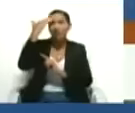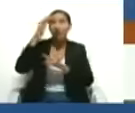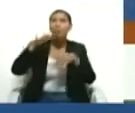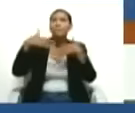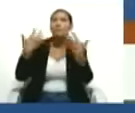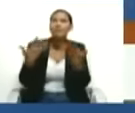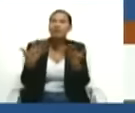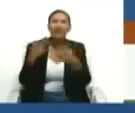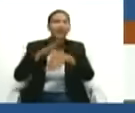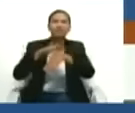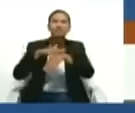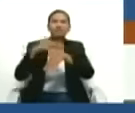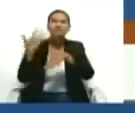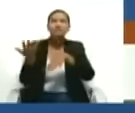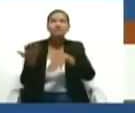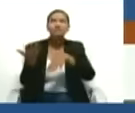esta